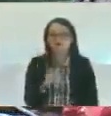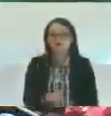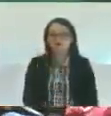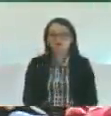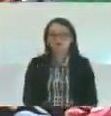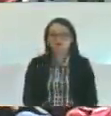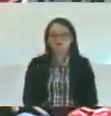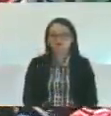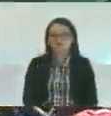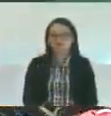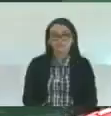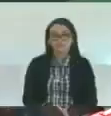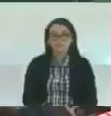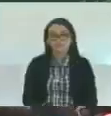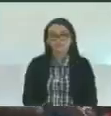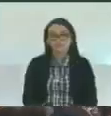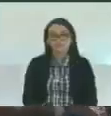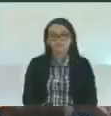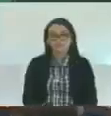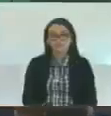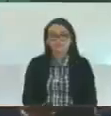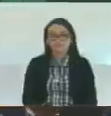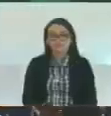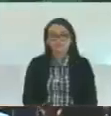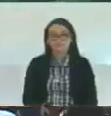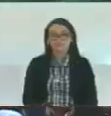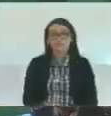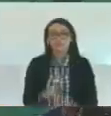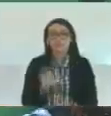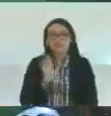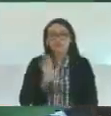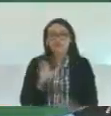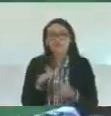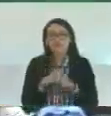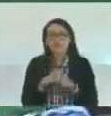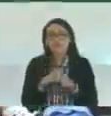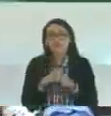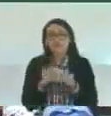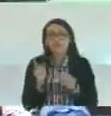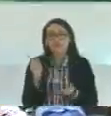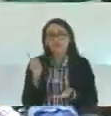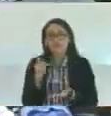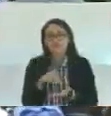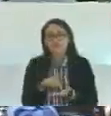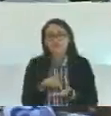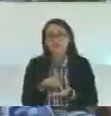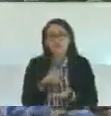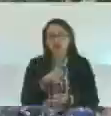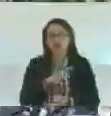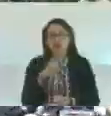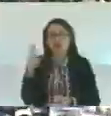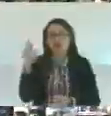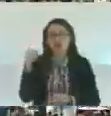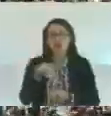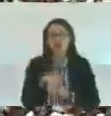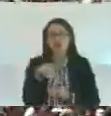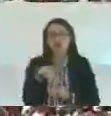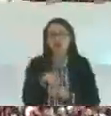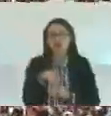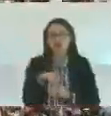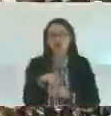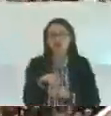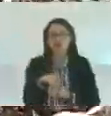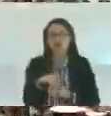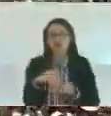Y así nosotros debemos llegar a un récord de votación